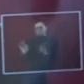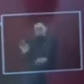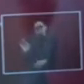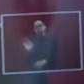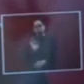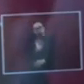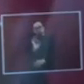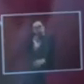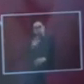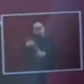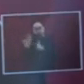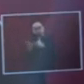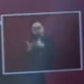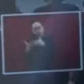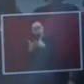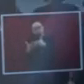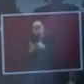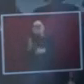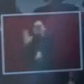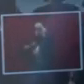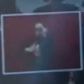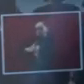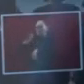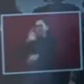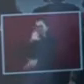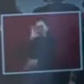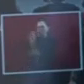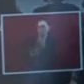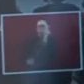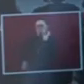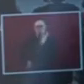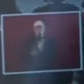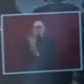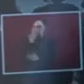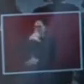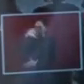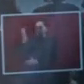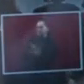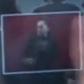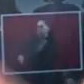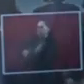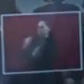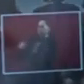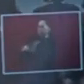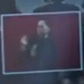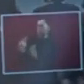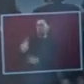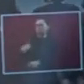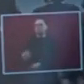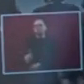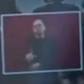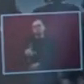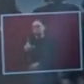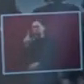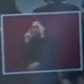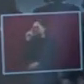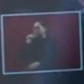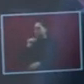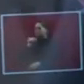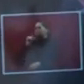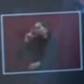del INIFED, este Instituto Nacional de Infraestructura Educativa, que se encargaba en el sexenio pasado, los